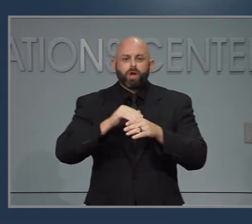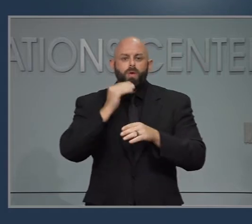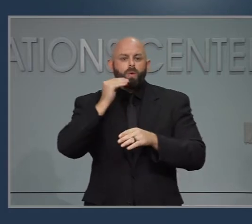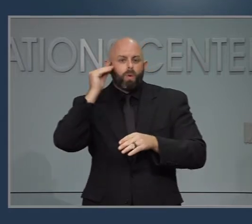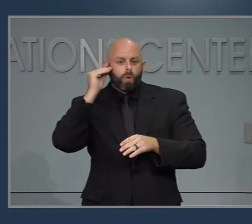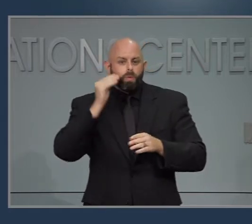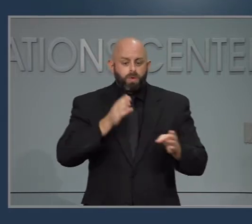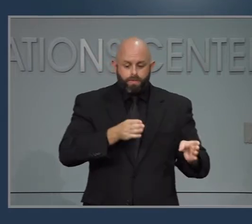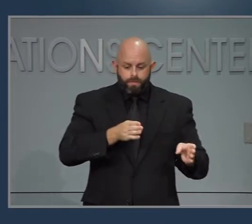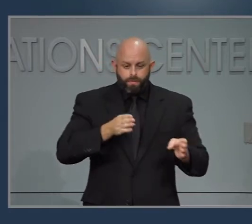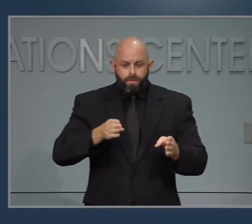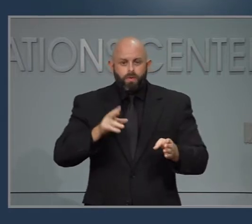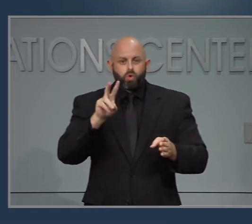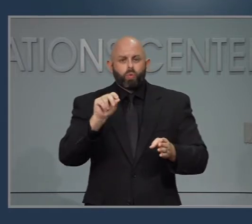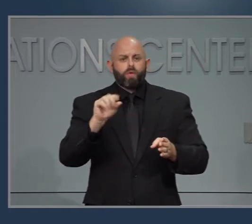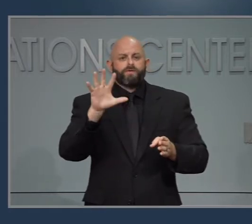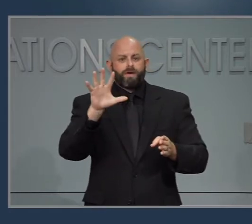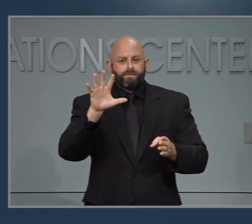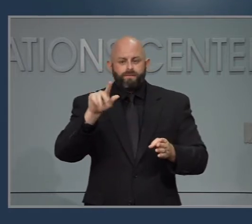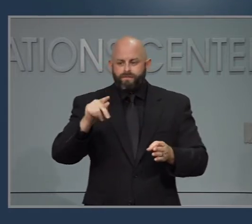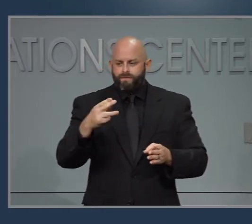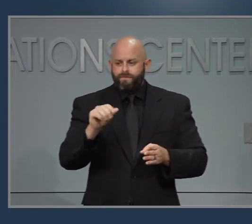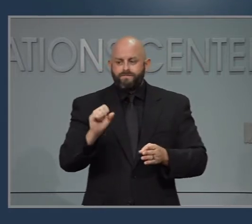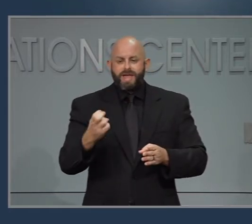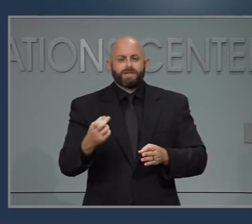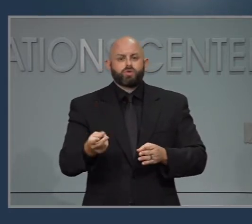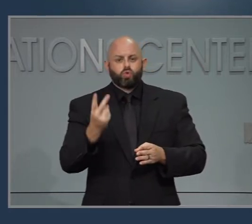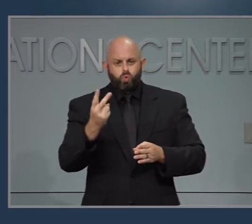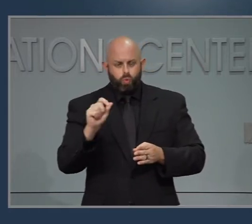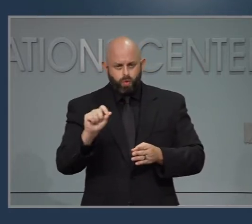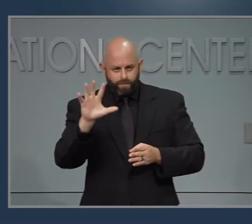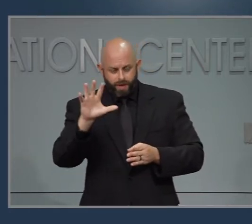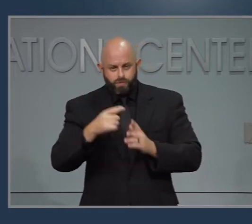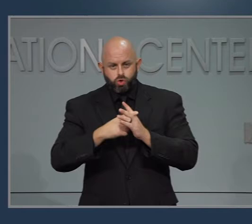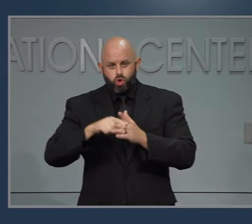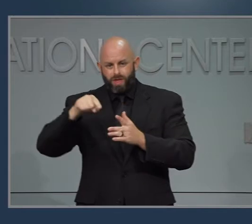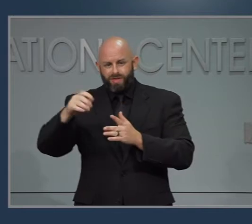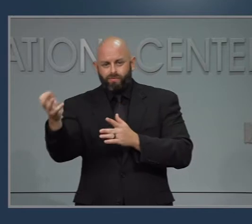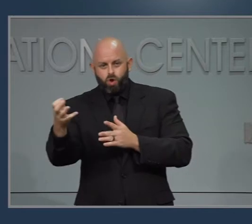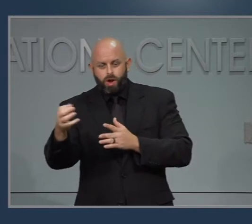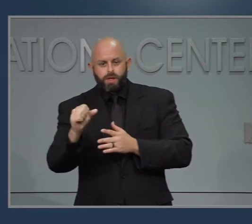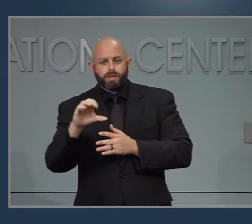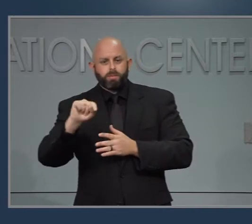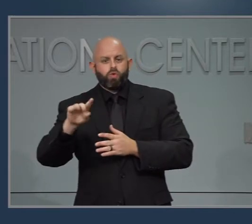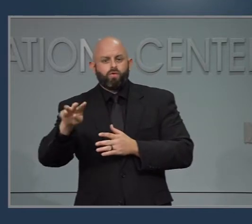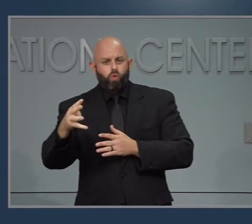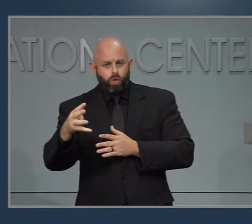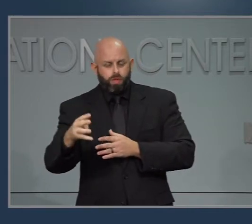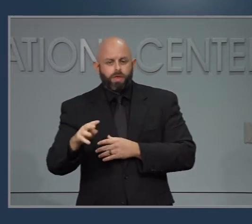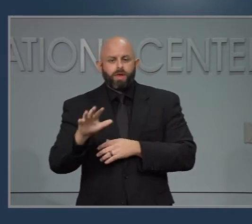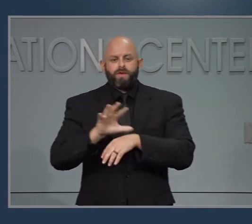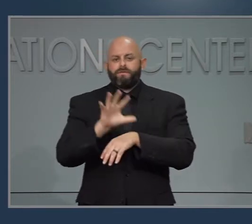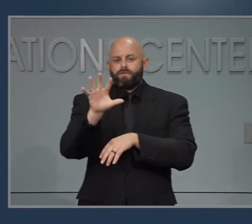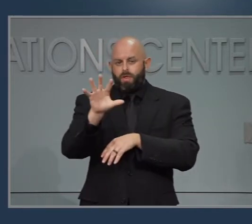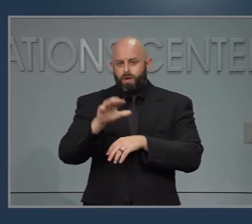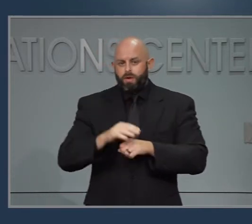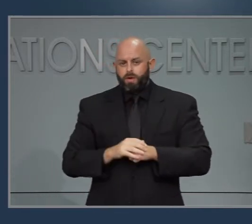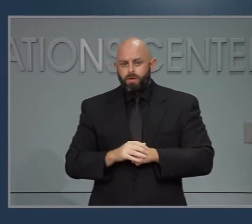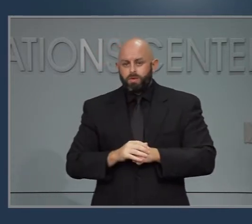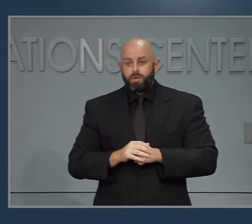más seguro en casa, a partir de este viernes, el 4 de septiembre a las 5 de la tarde. Esto es lo que